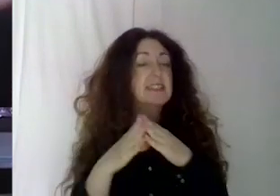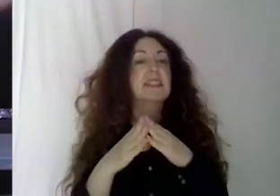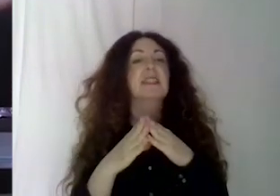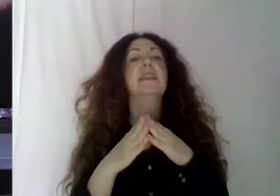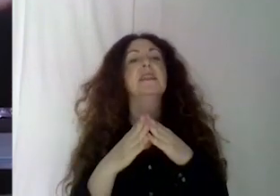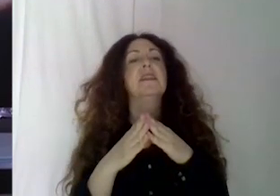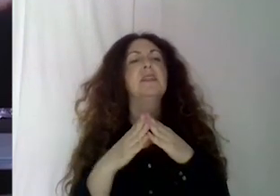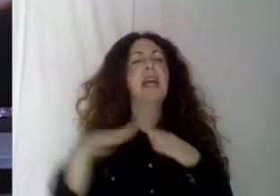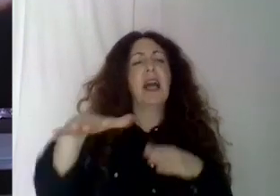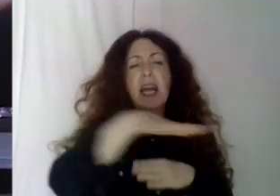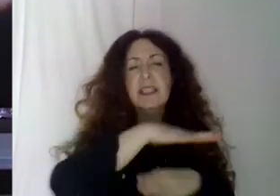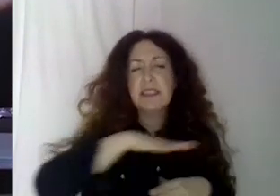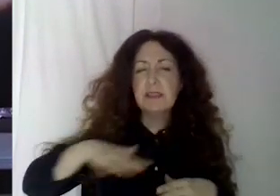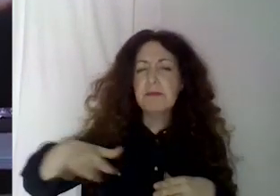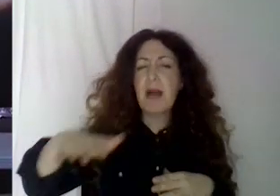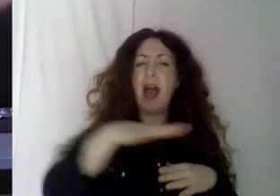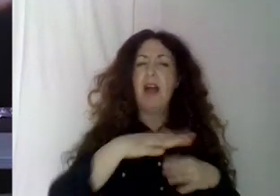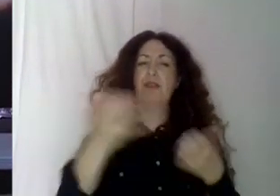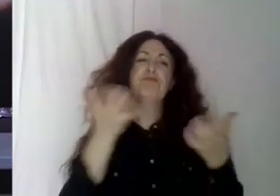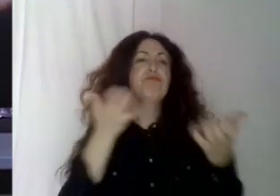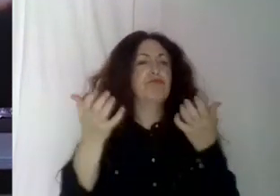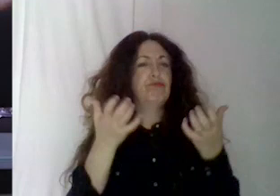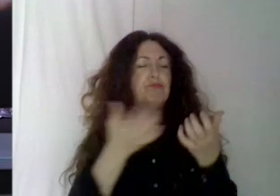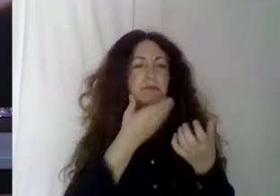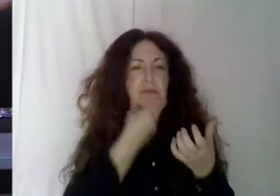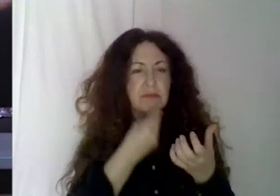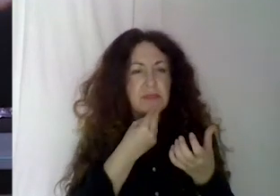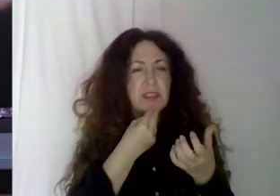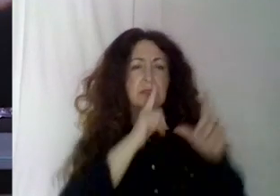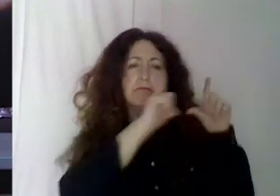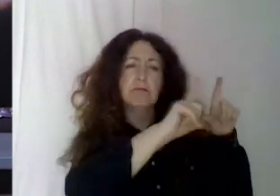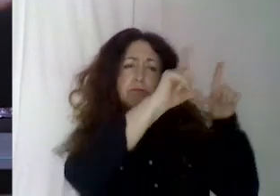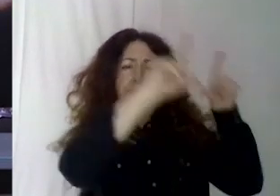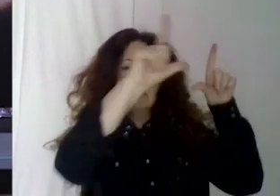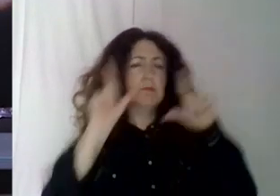pintar es inmediatamente entendido y aceptado.